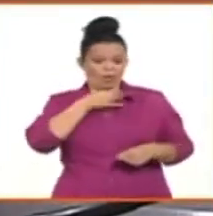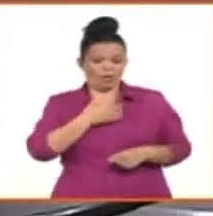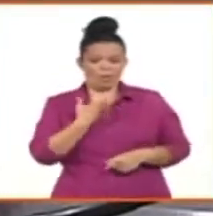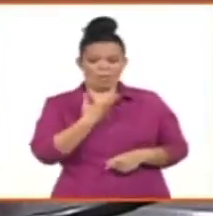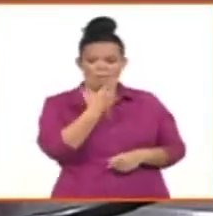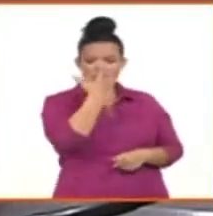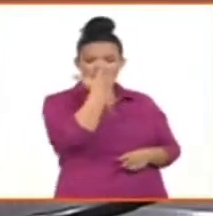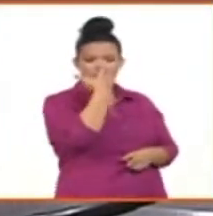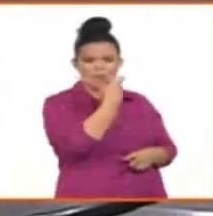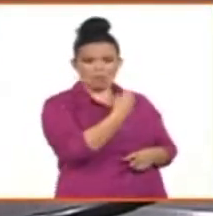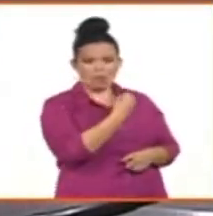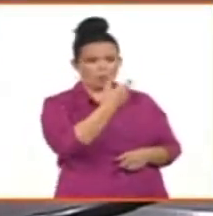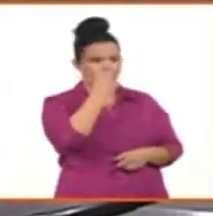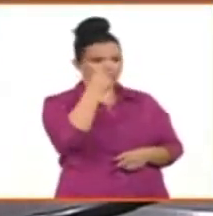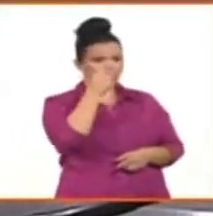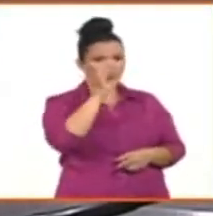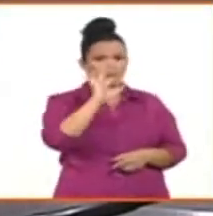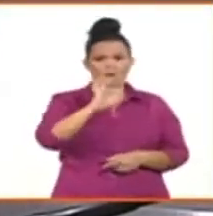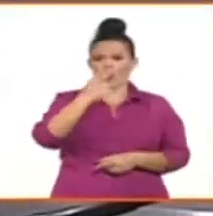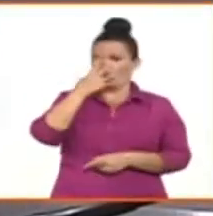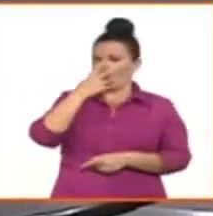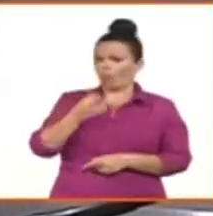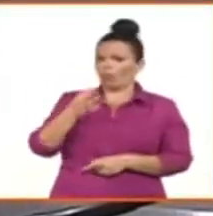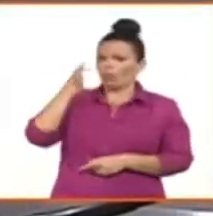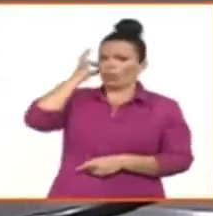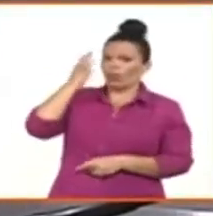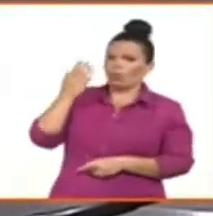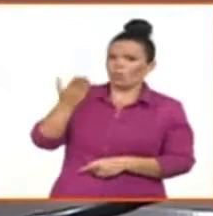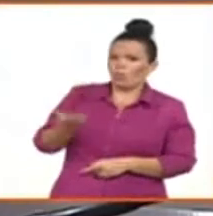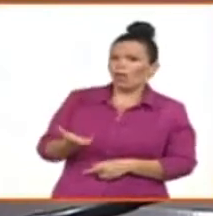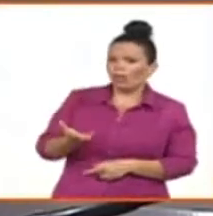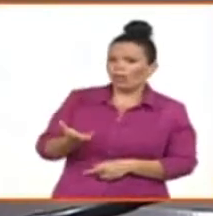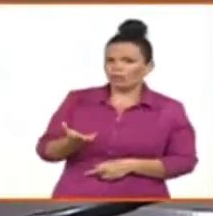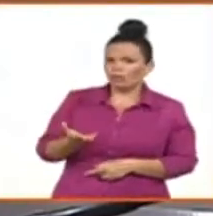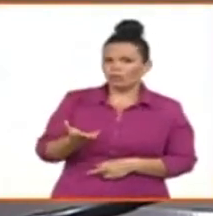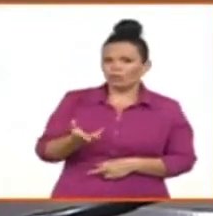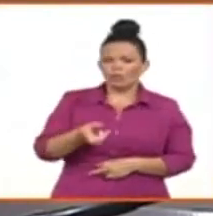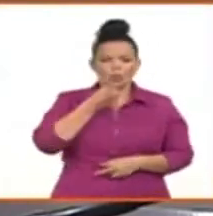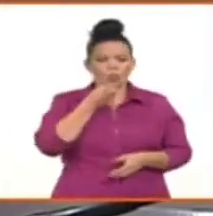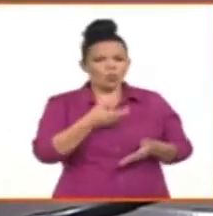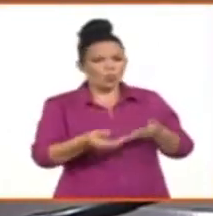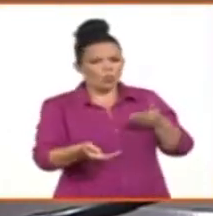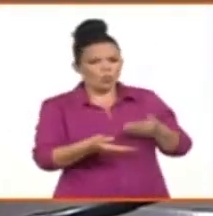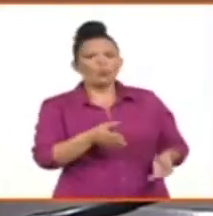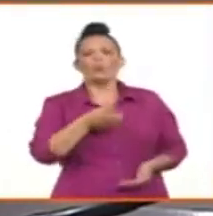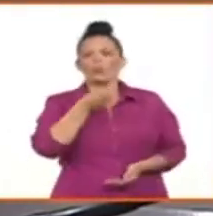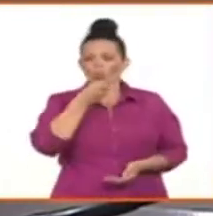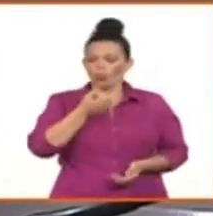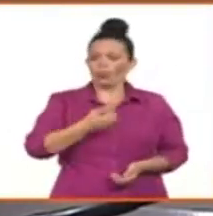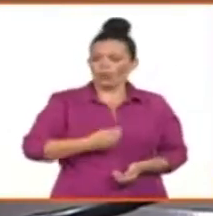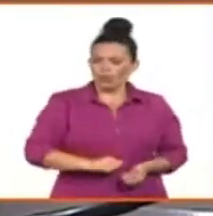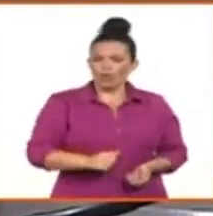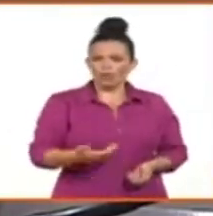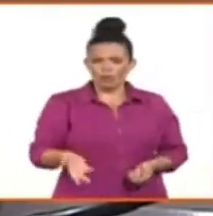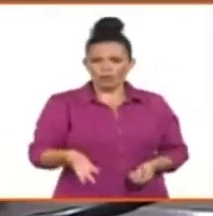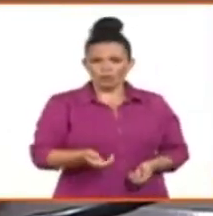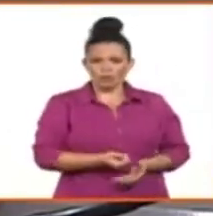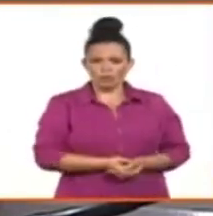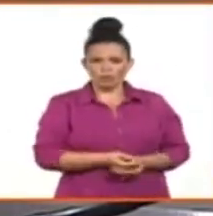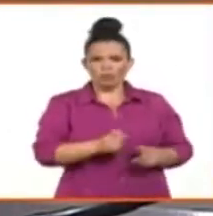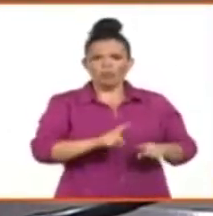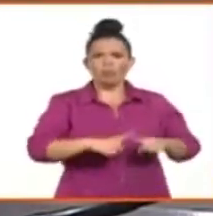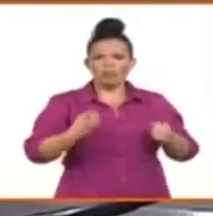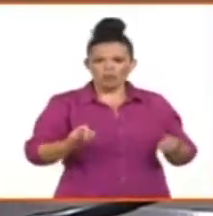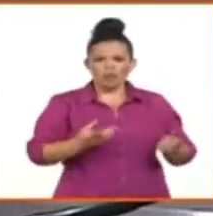decir que no existan esas vocaciones y esos proyectos de vida en los que la maternidad y la